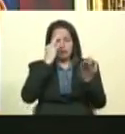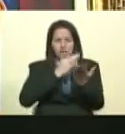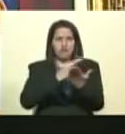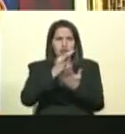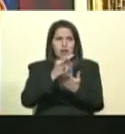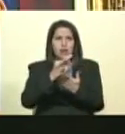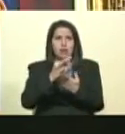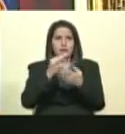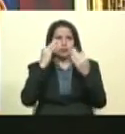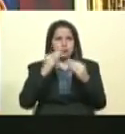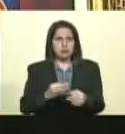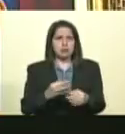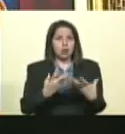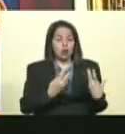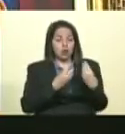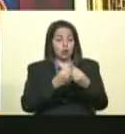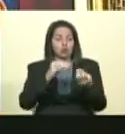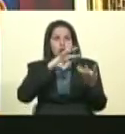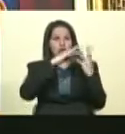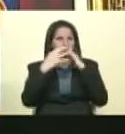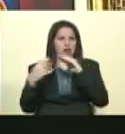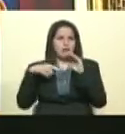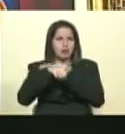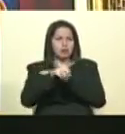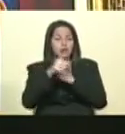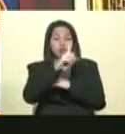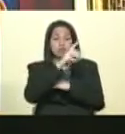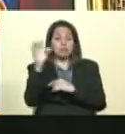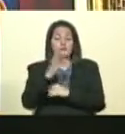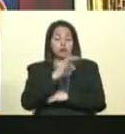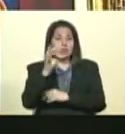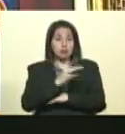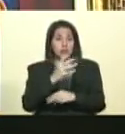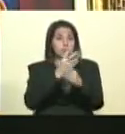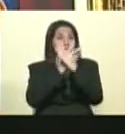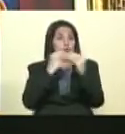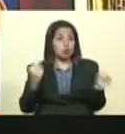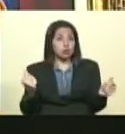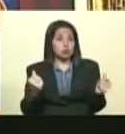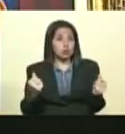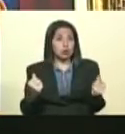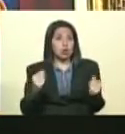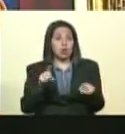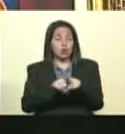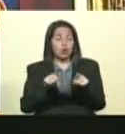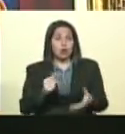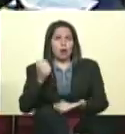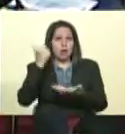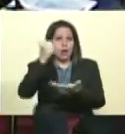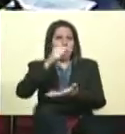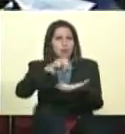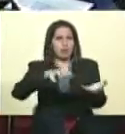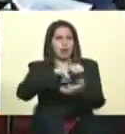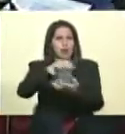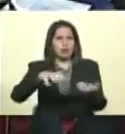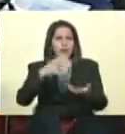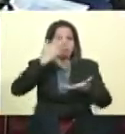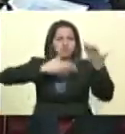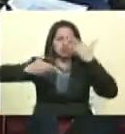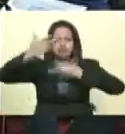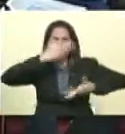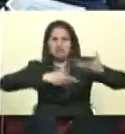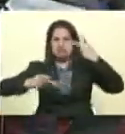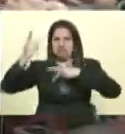800 Salud, junto a Barrio Dentro 100%, va a resolver, como los CLAP, el problema del contrabando,